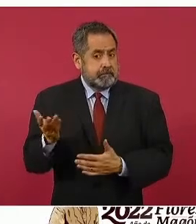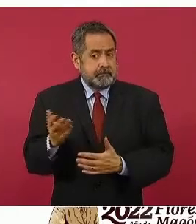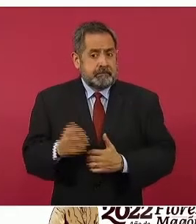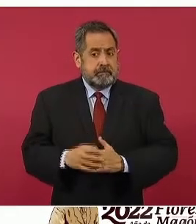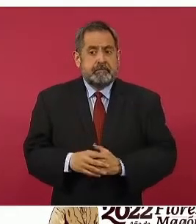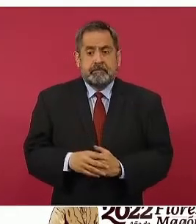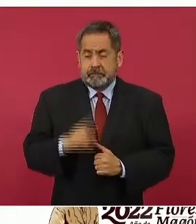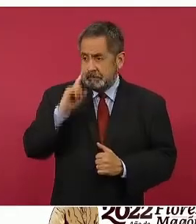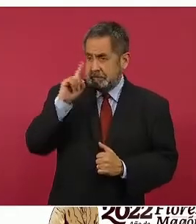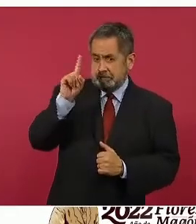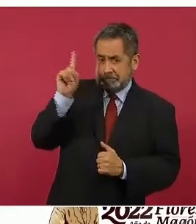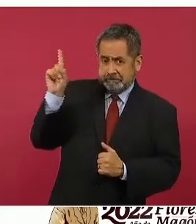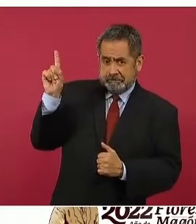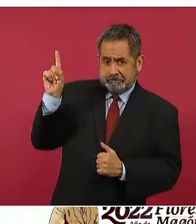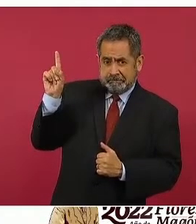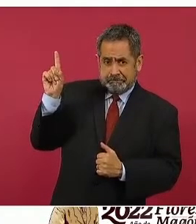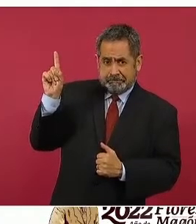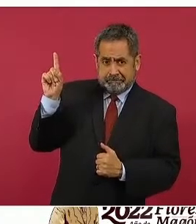Ahora,